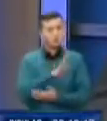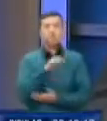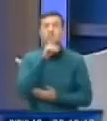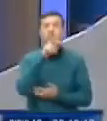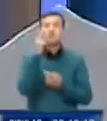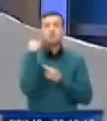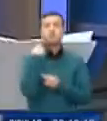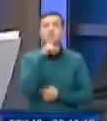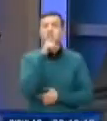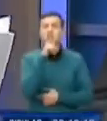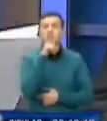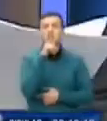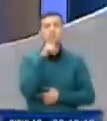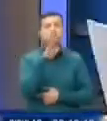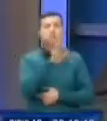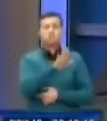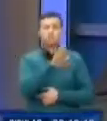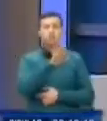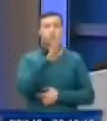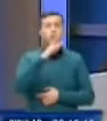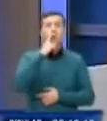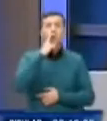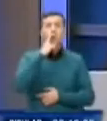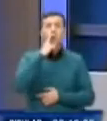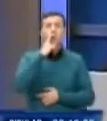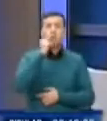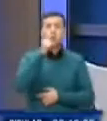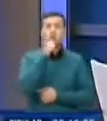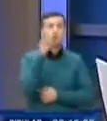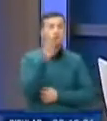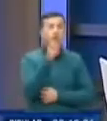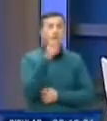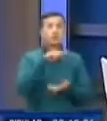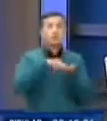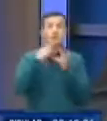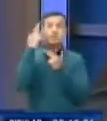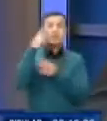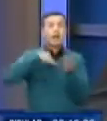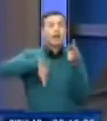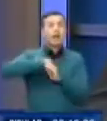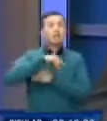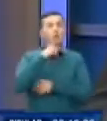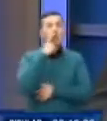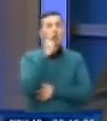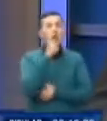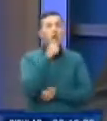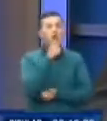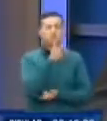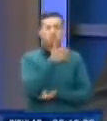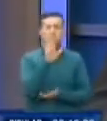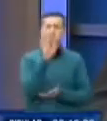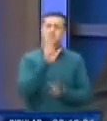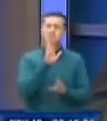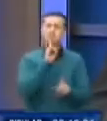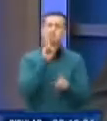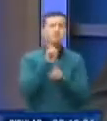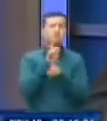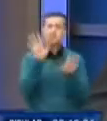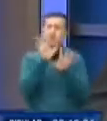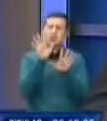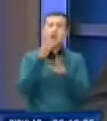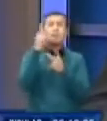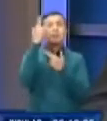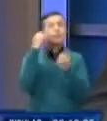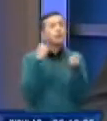amos tampoco pierde su condición de fuerzas armadas cuando complementariamente